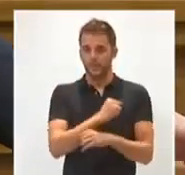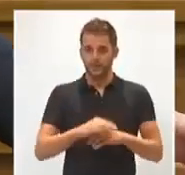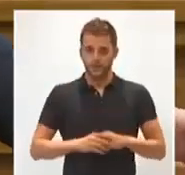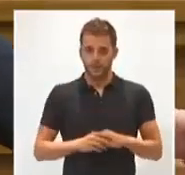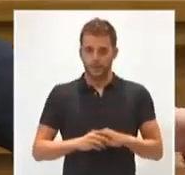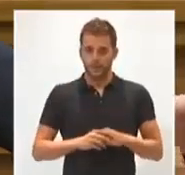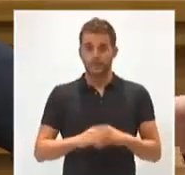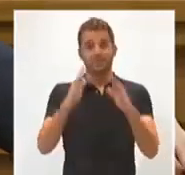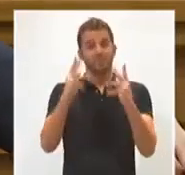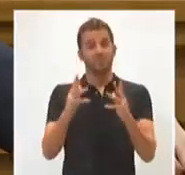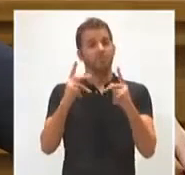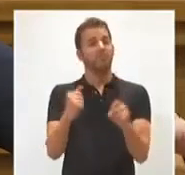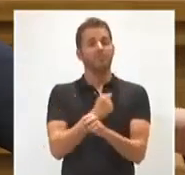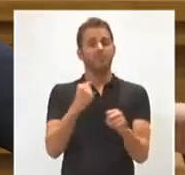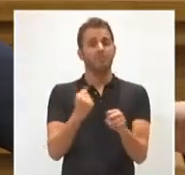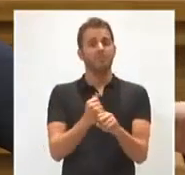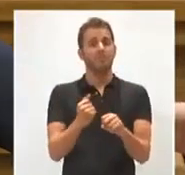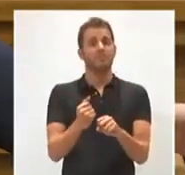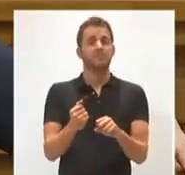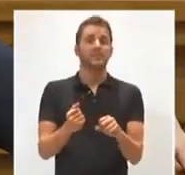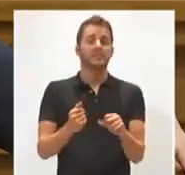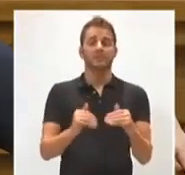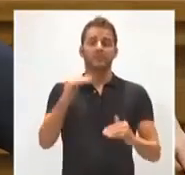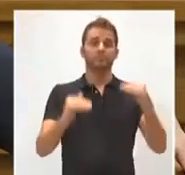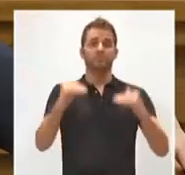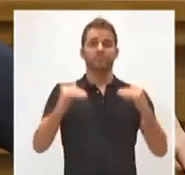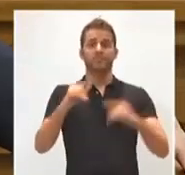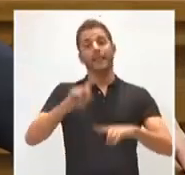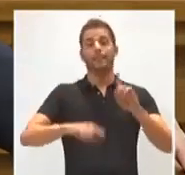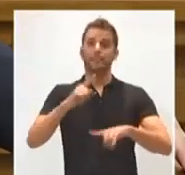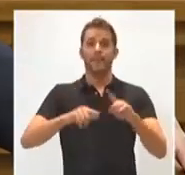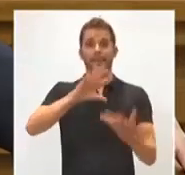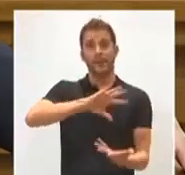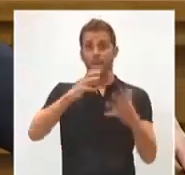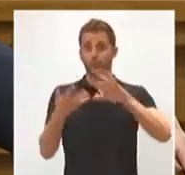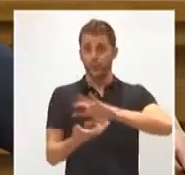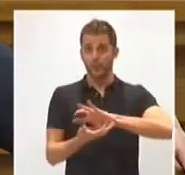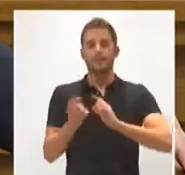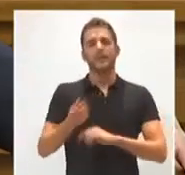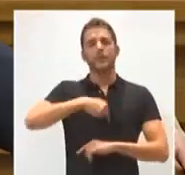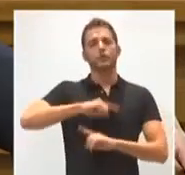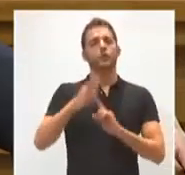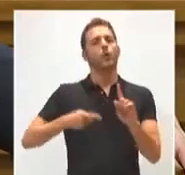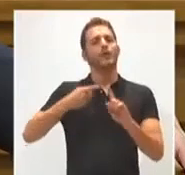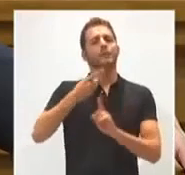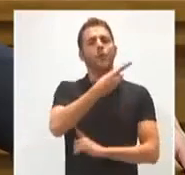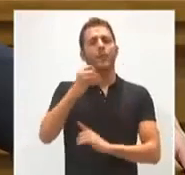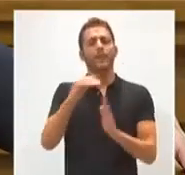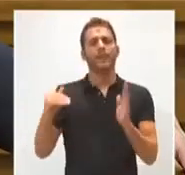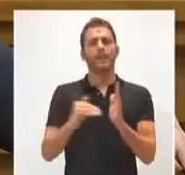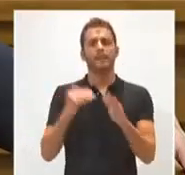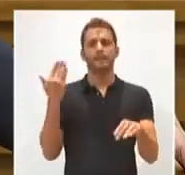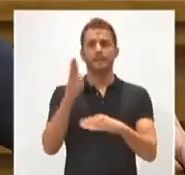el cálculo de empleos como les digo puede ser muy variable en función de cómo evolucionen las cosas pero nuestro objetivo es alcanzar los 100.000 que planteamos